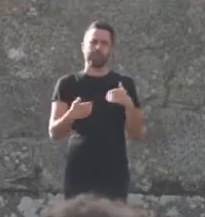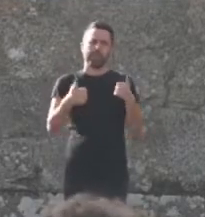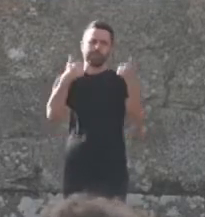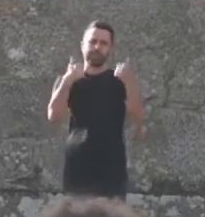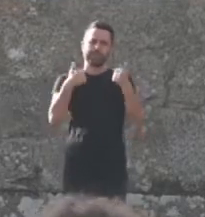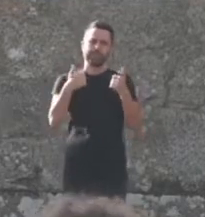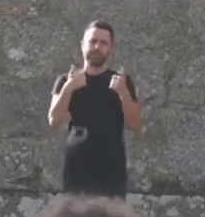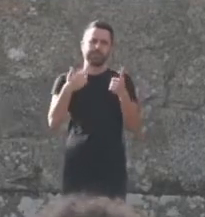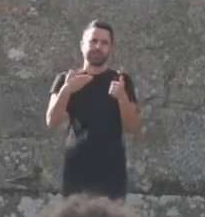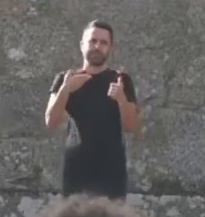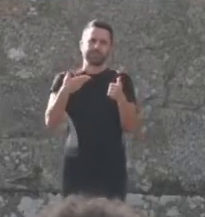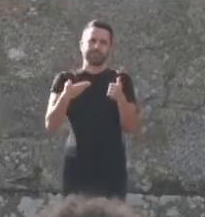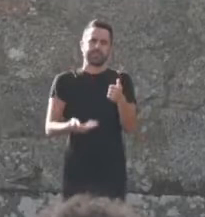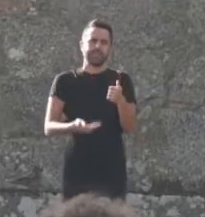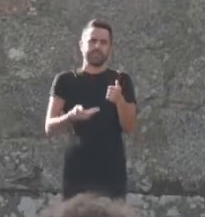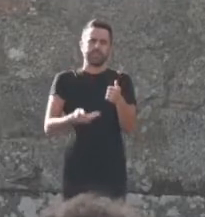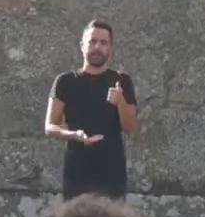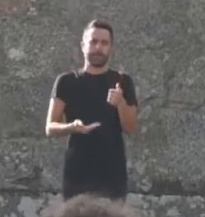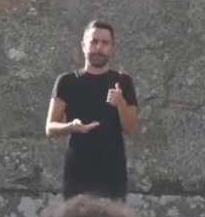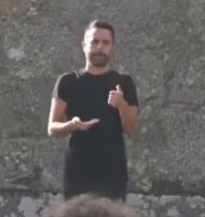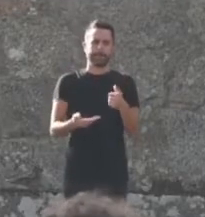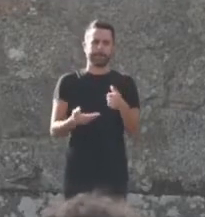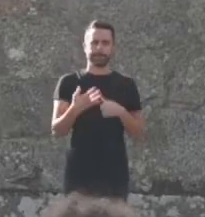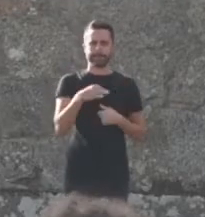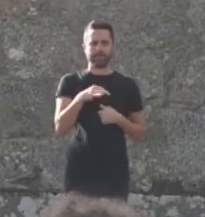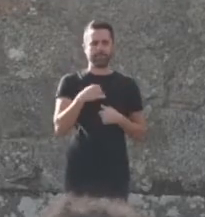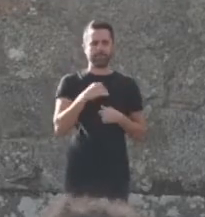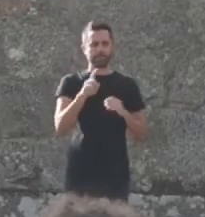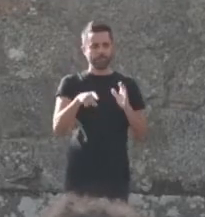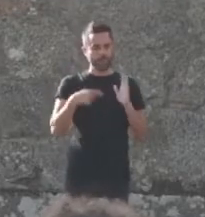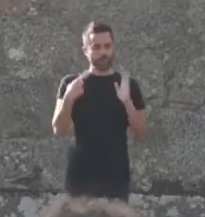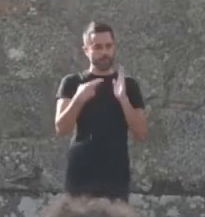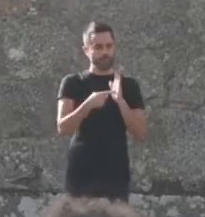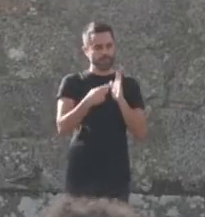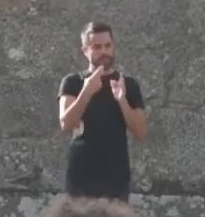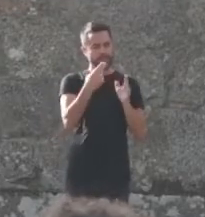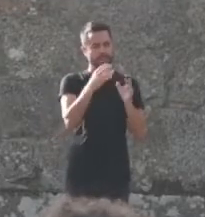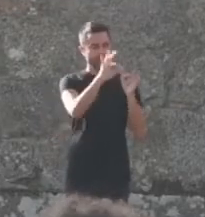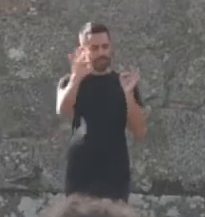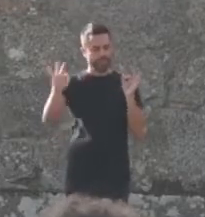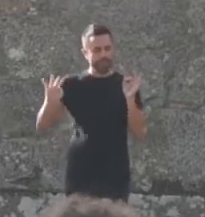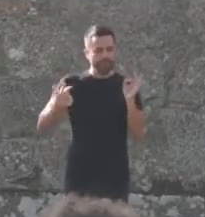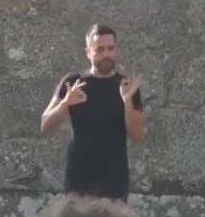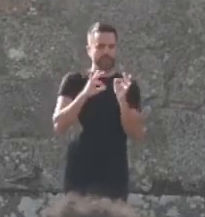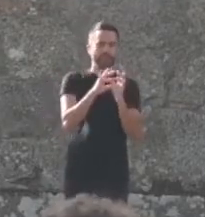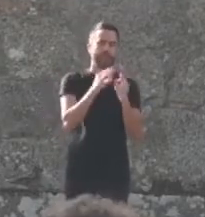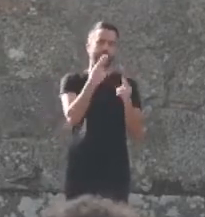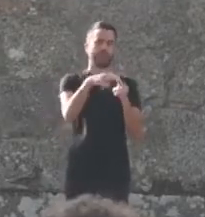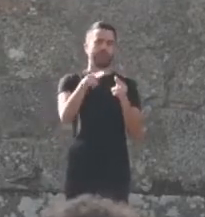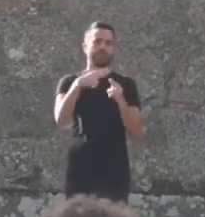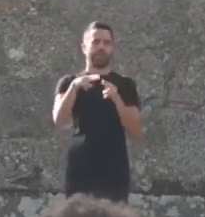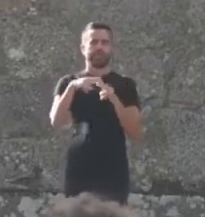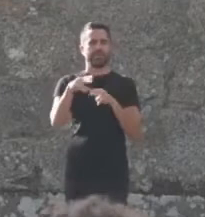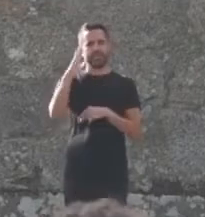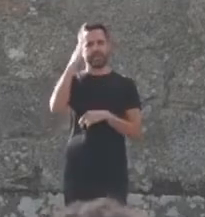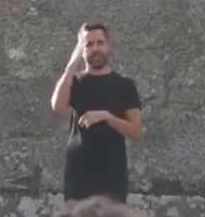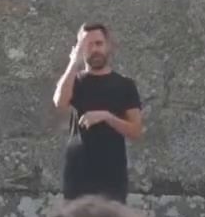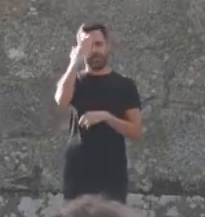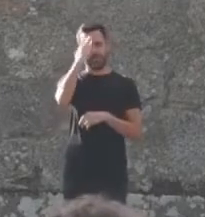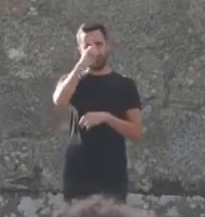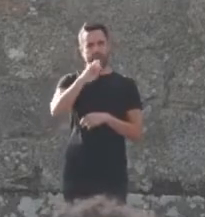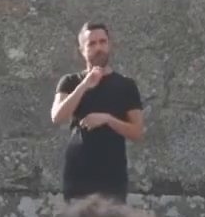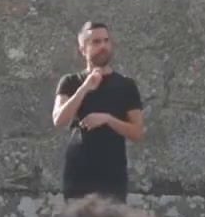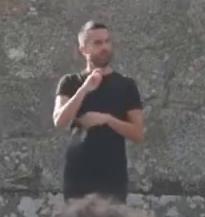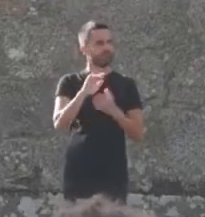poder completar todo o ciclo das políticas da memoria. Porque estamos falando E isto tamén